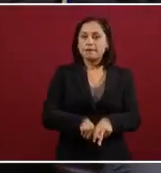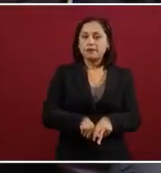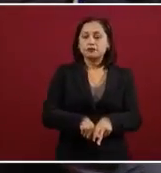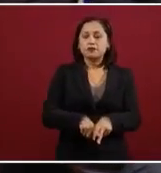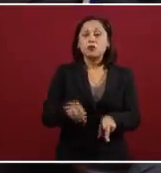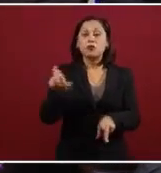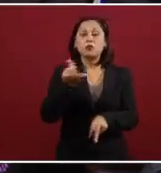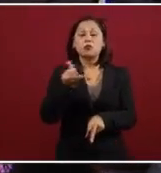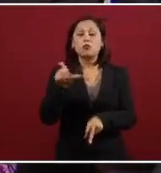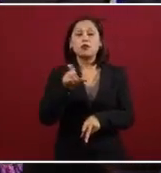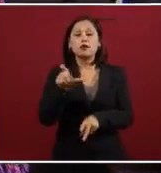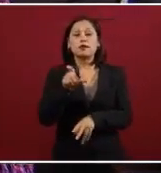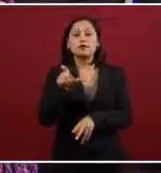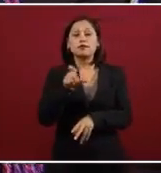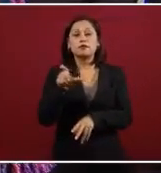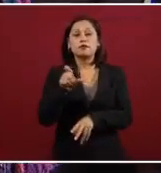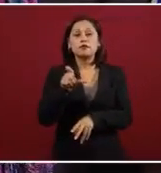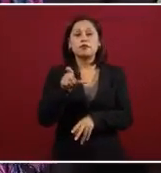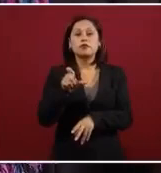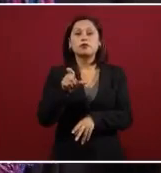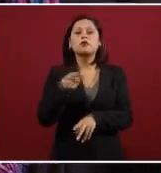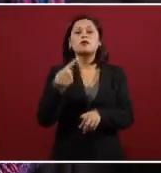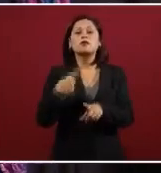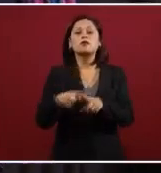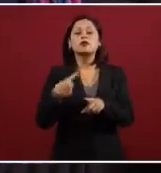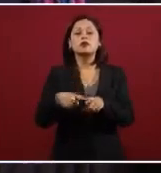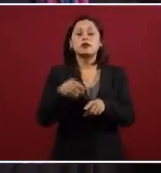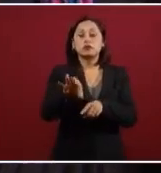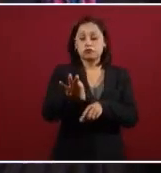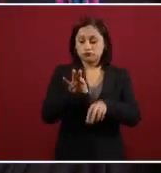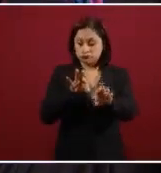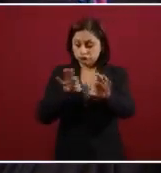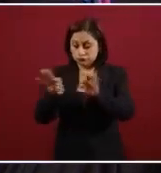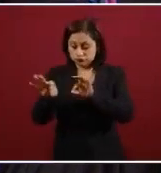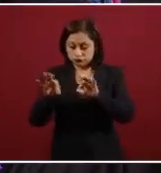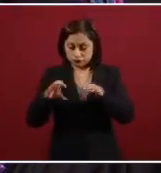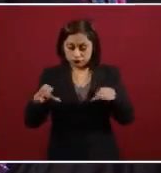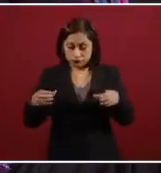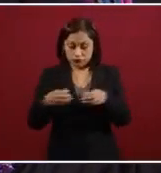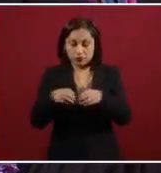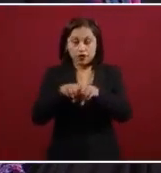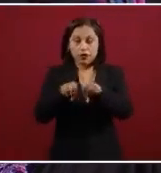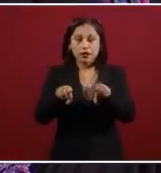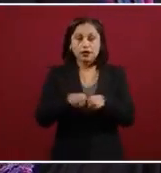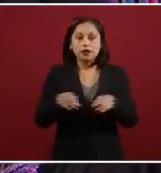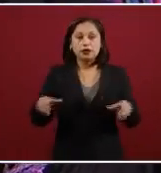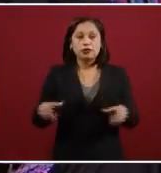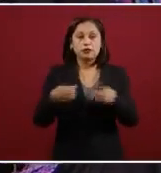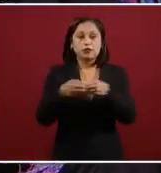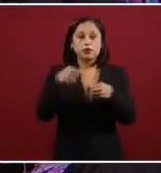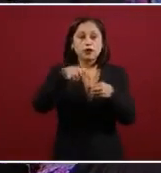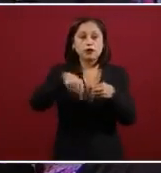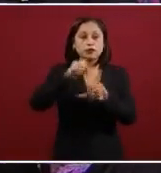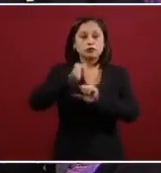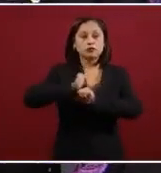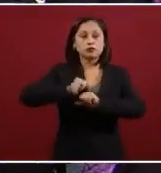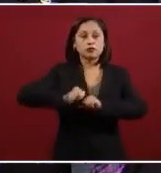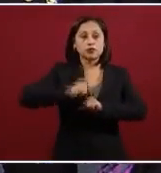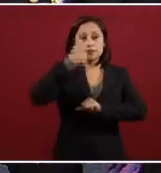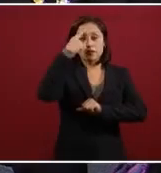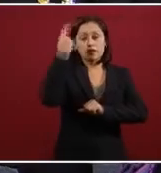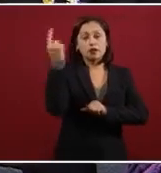escogió al personal, al oficial que tenía que llevar a cabo esta